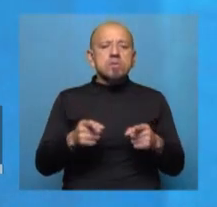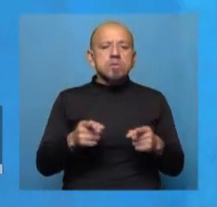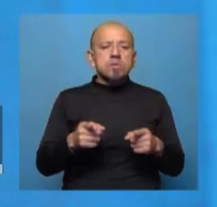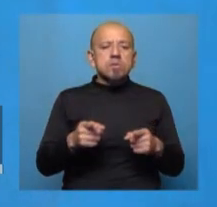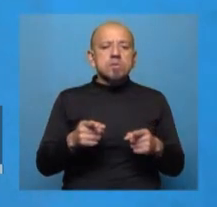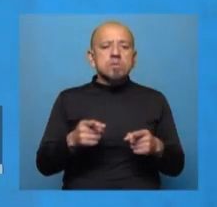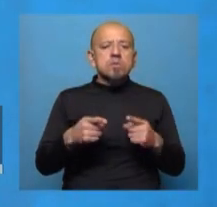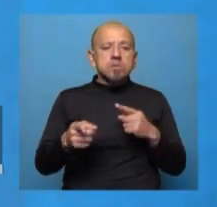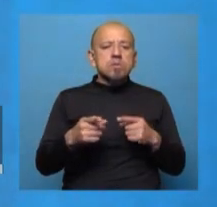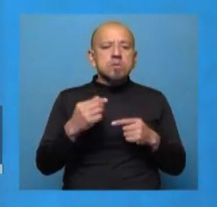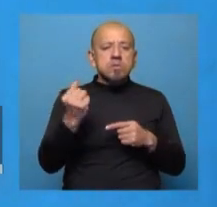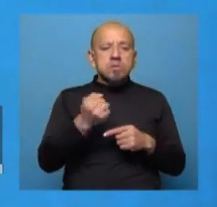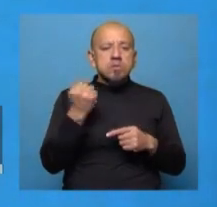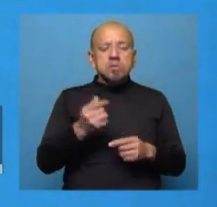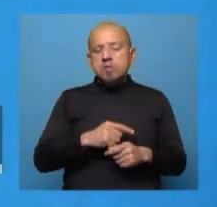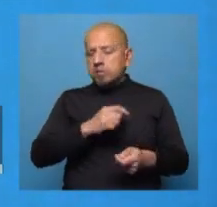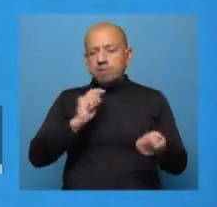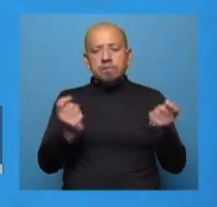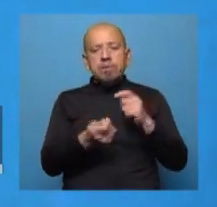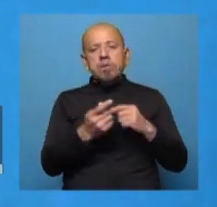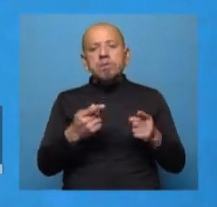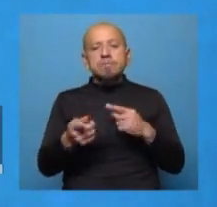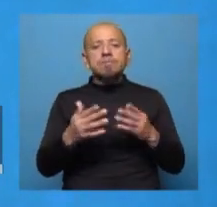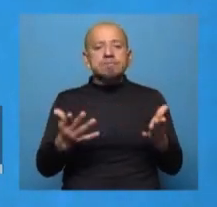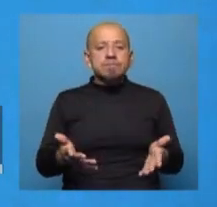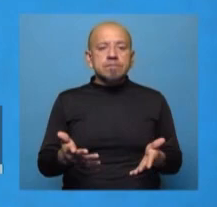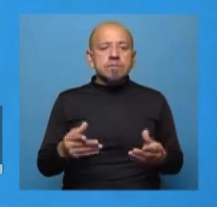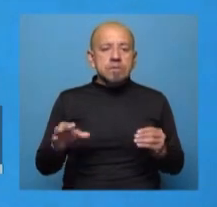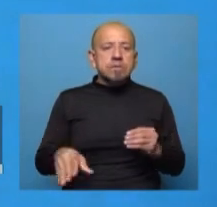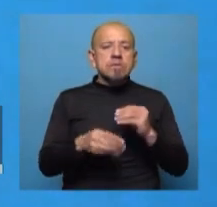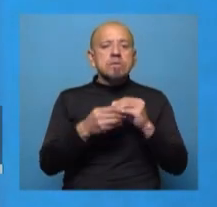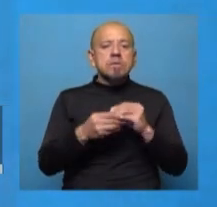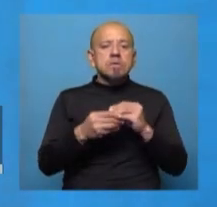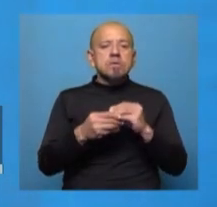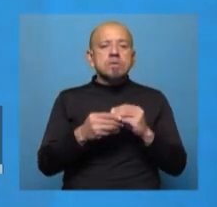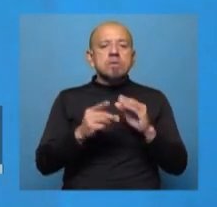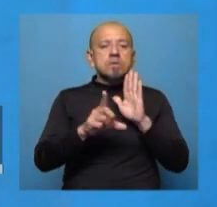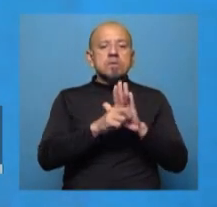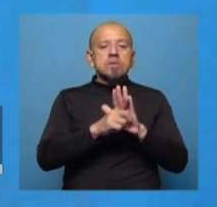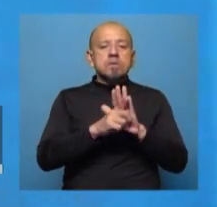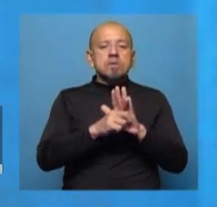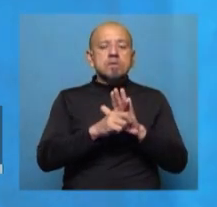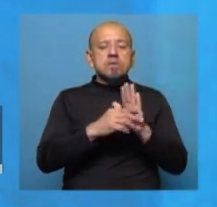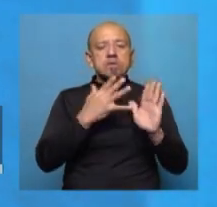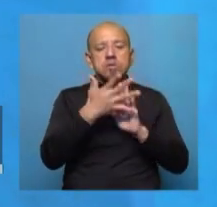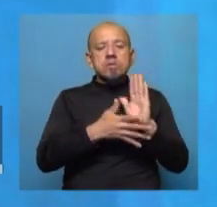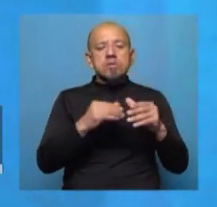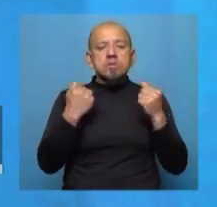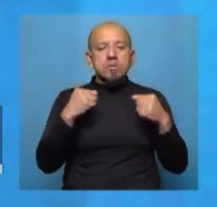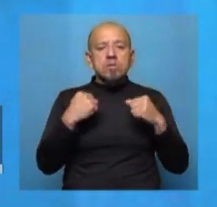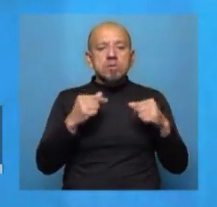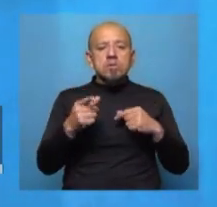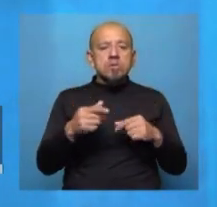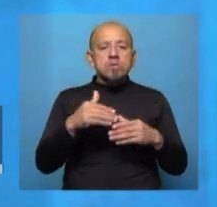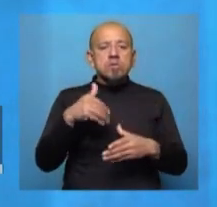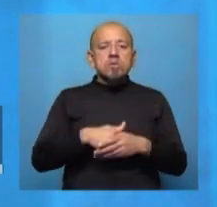fue sumamente transformador que yo lo complementaría también con la ley Nacional del deporte que fue otro granito